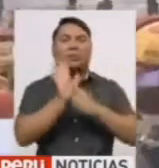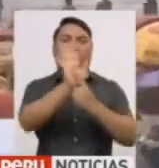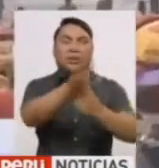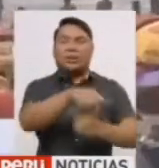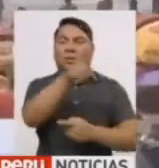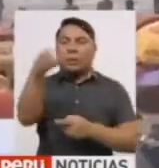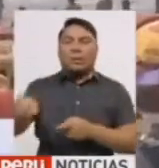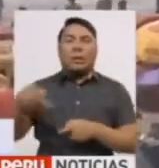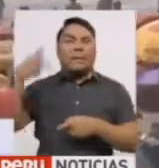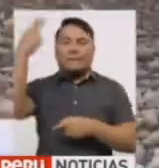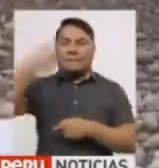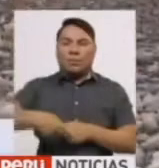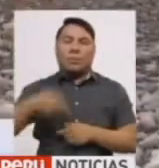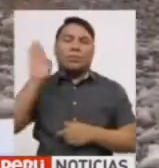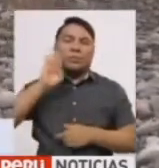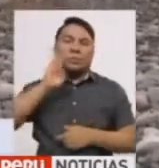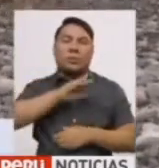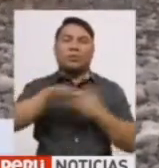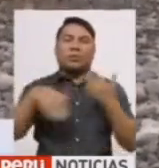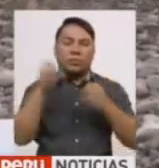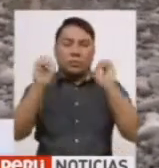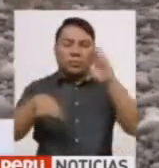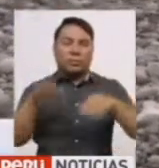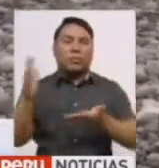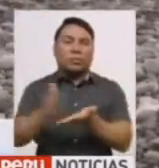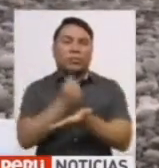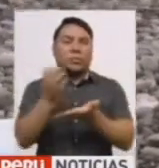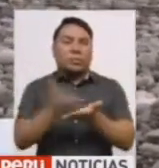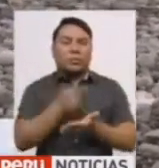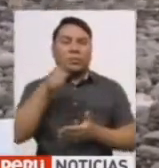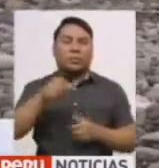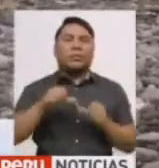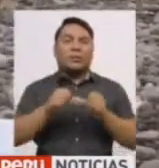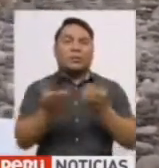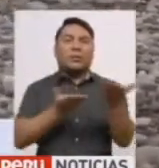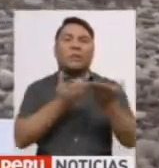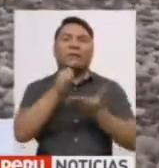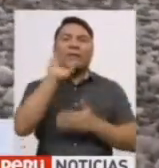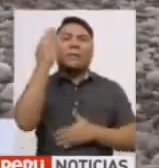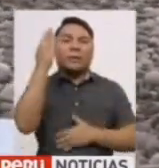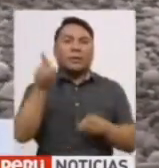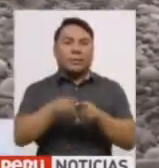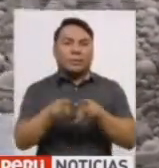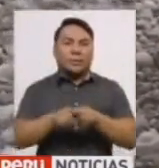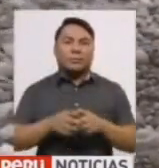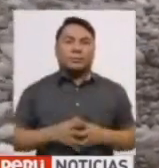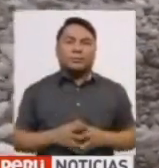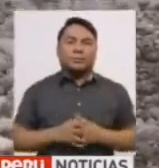agua, los residuos sólidos que se encuentran y que cuenten con servicios higiénicos.